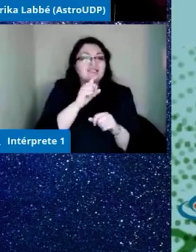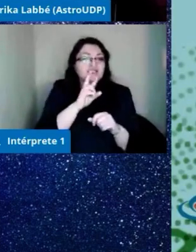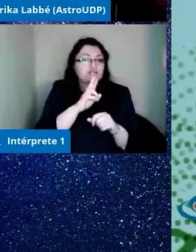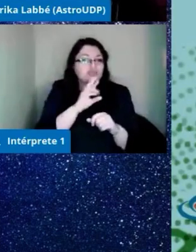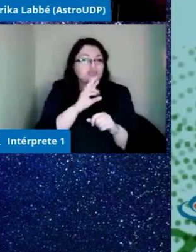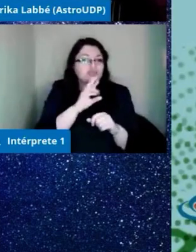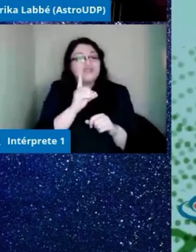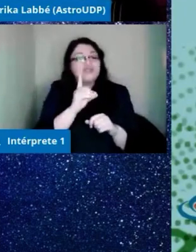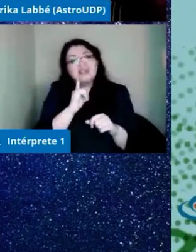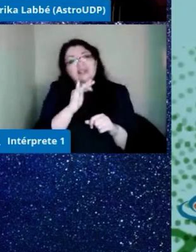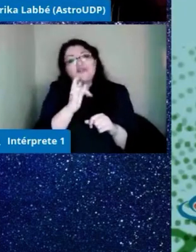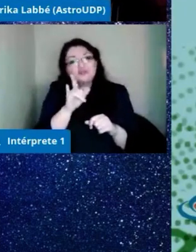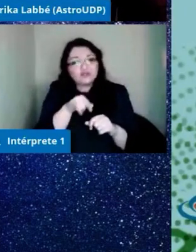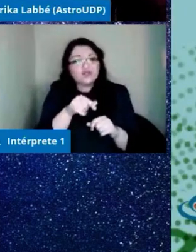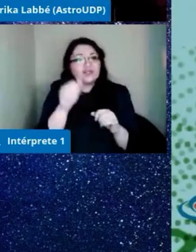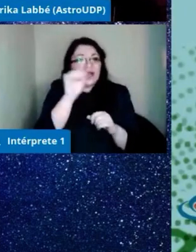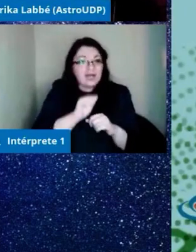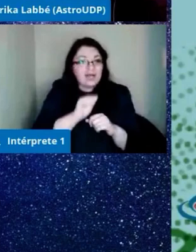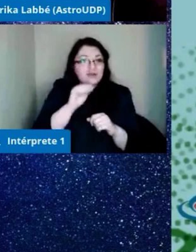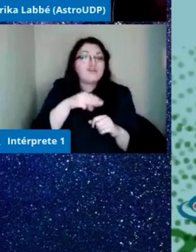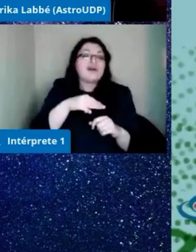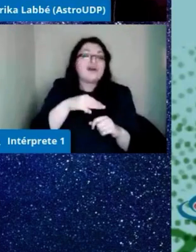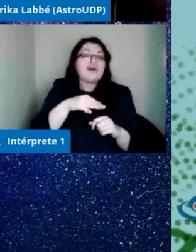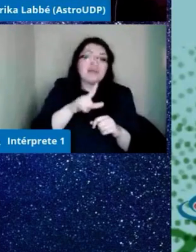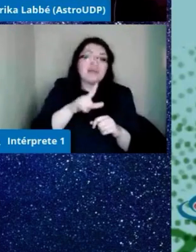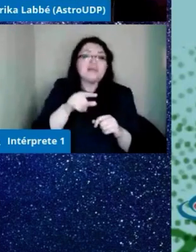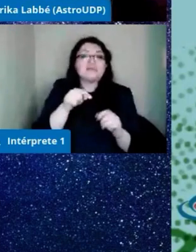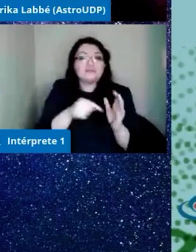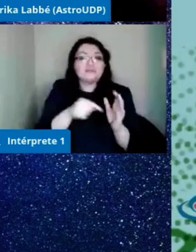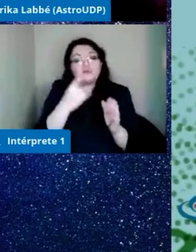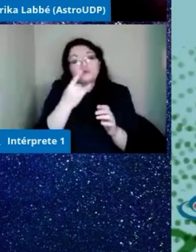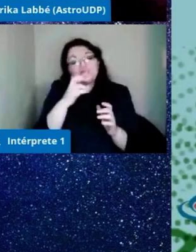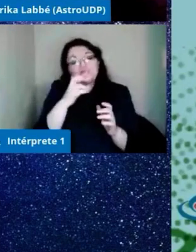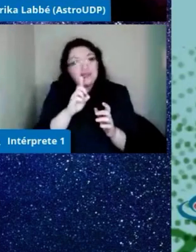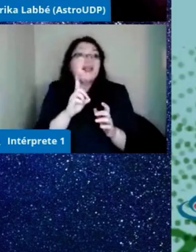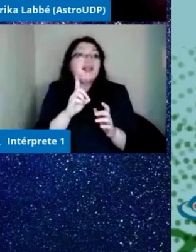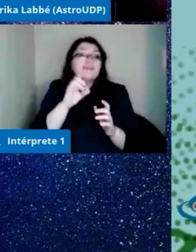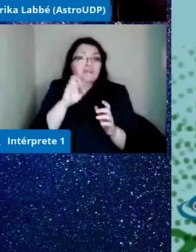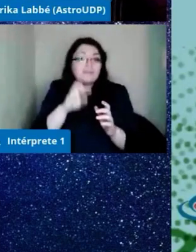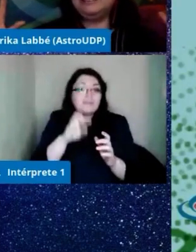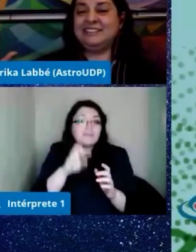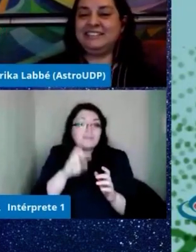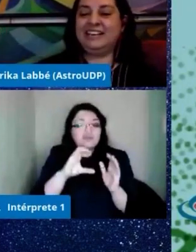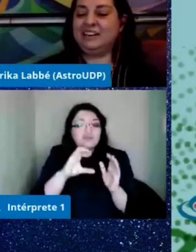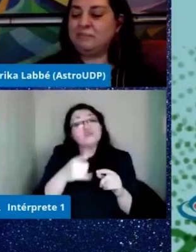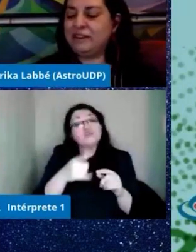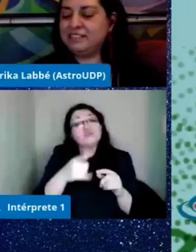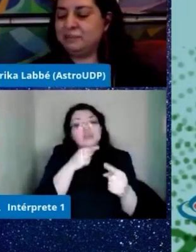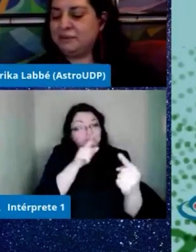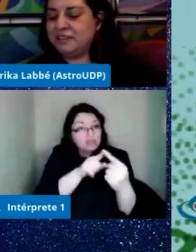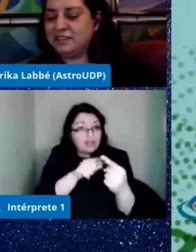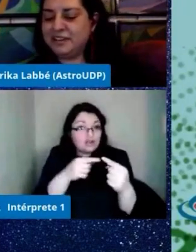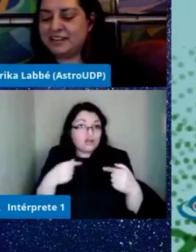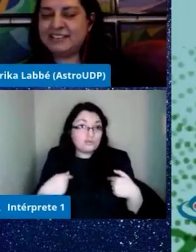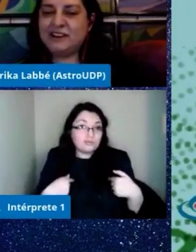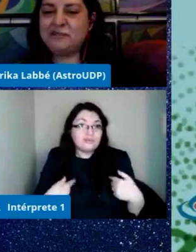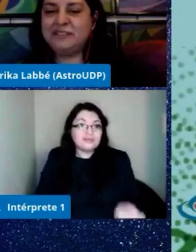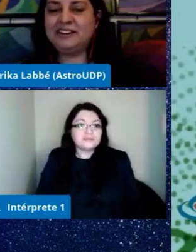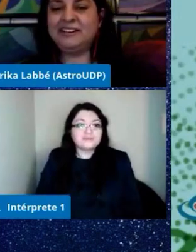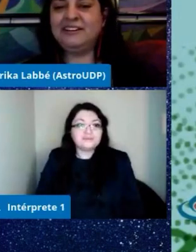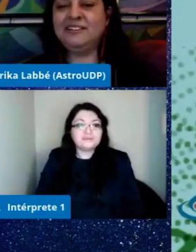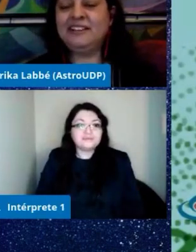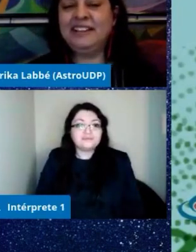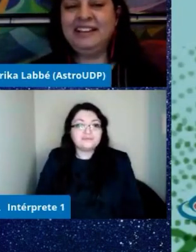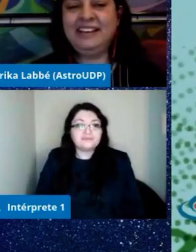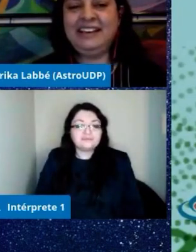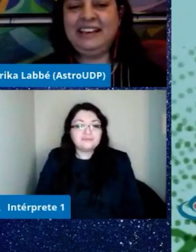astrodifusión@mail.udp.cl, por si se quieren contactar conmigo directamente. Así que muchas gracias. Ahora, si quieren, nos pueden hacer preguntas. Yo voy a revisar los